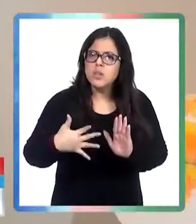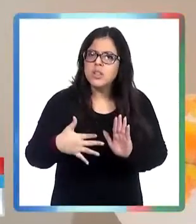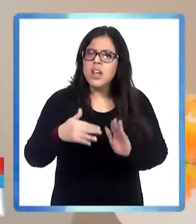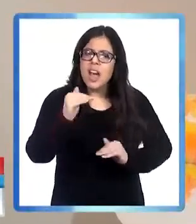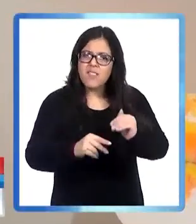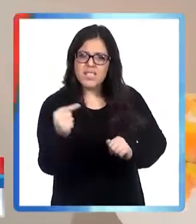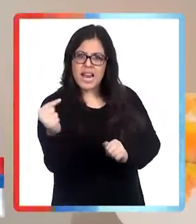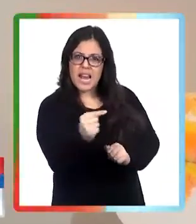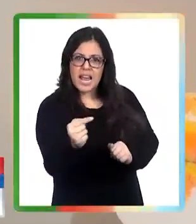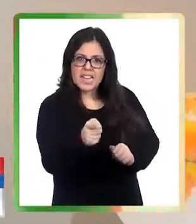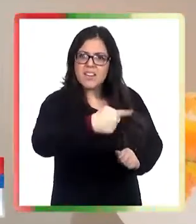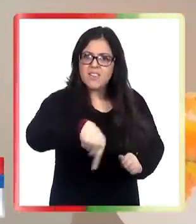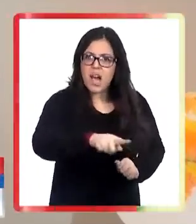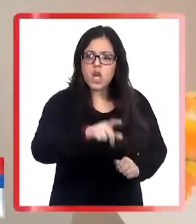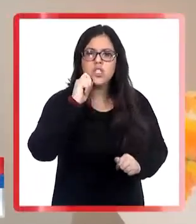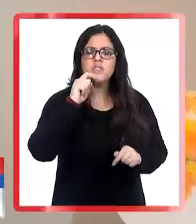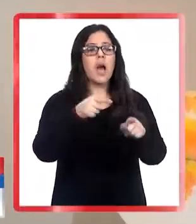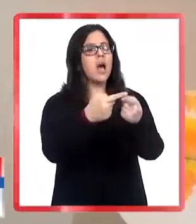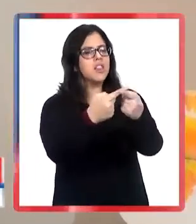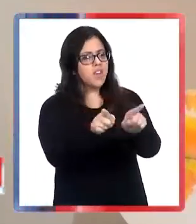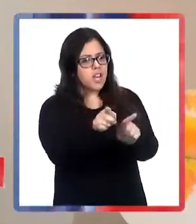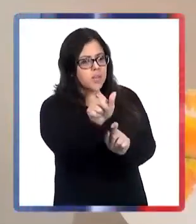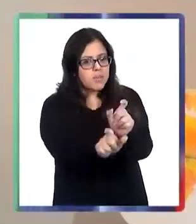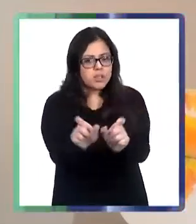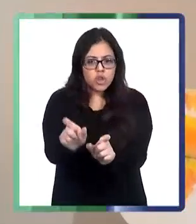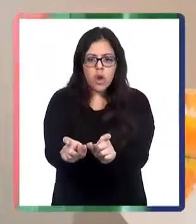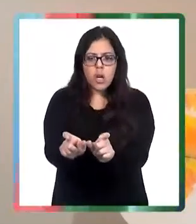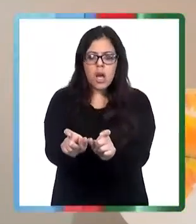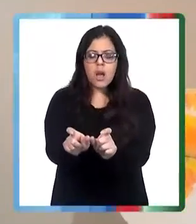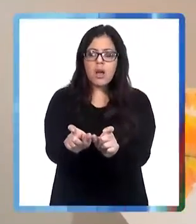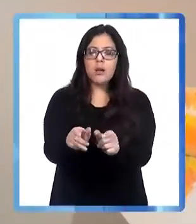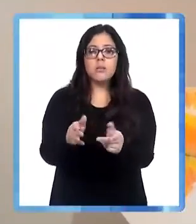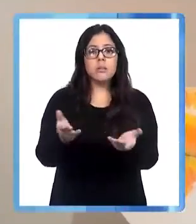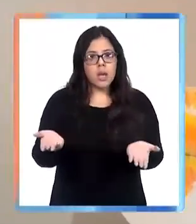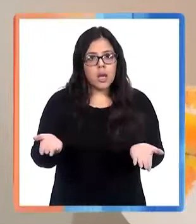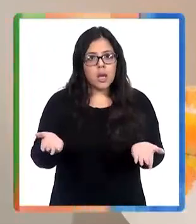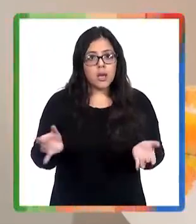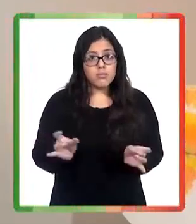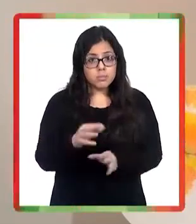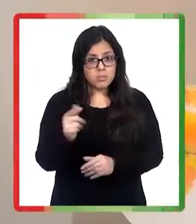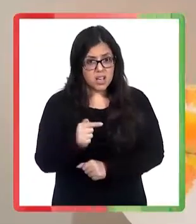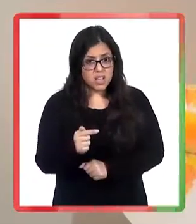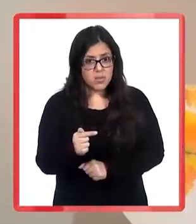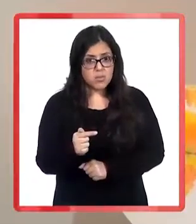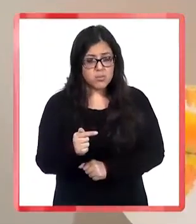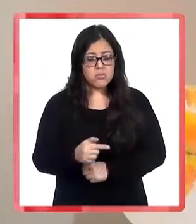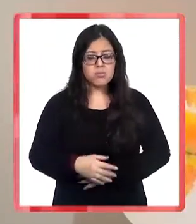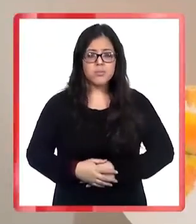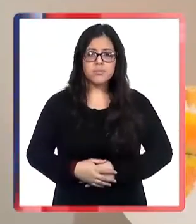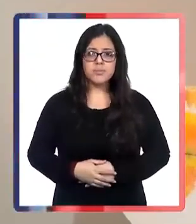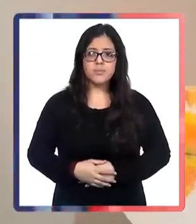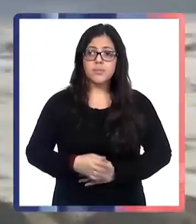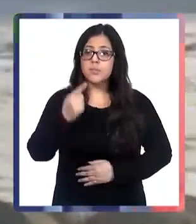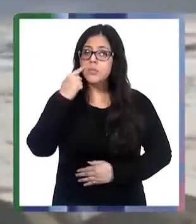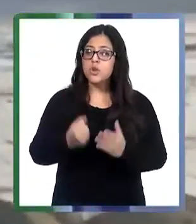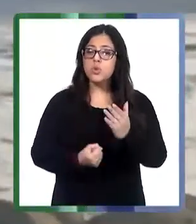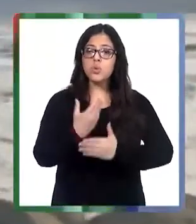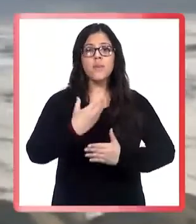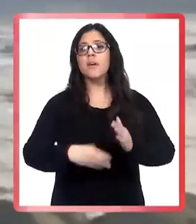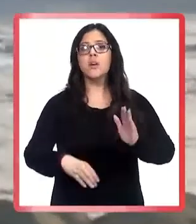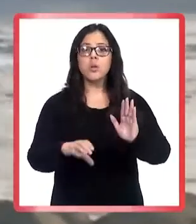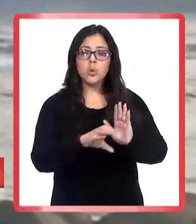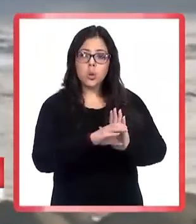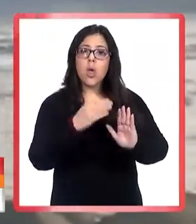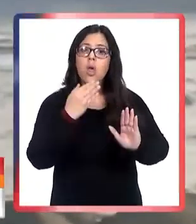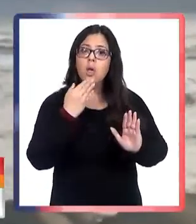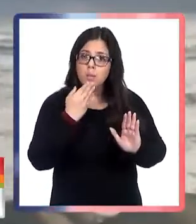puesto una etiqueta negativa, como si eso diverso y distinto necesariamente fuera algo negativo. Creo que